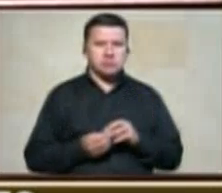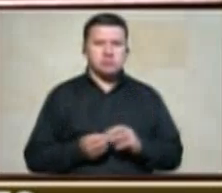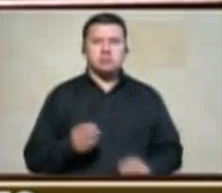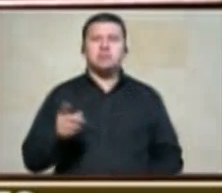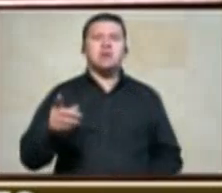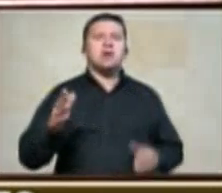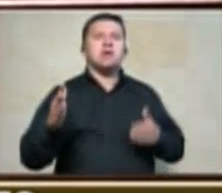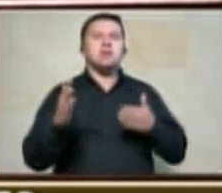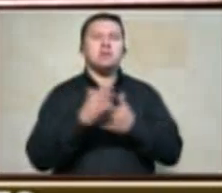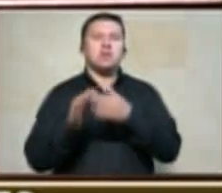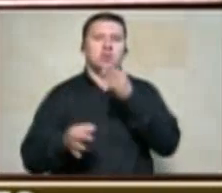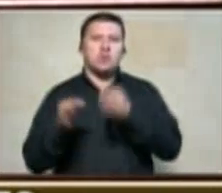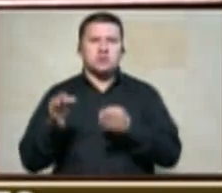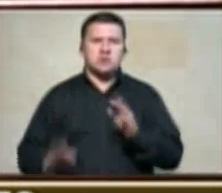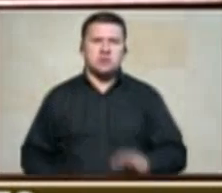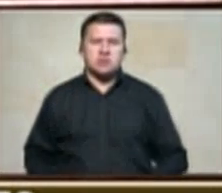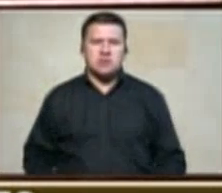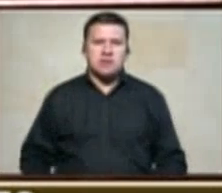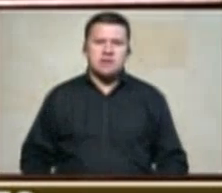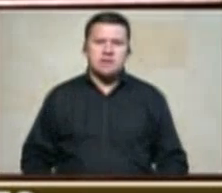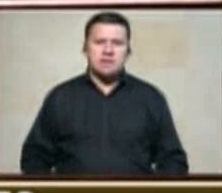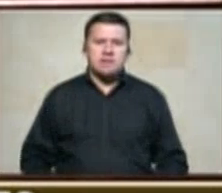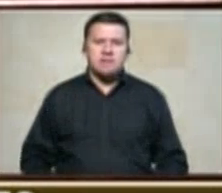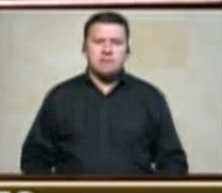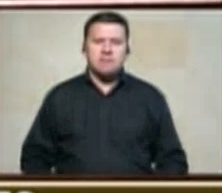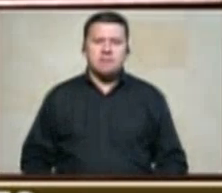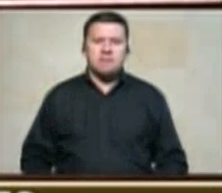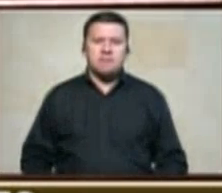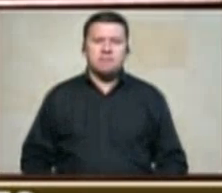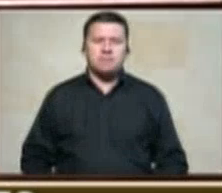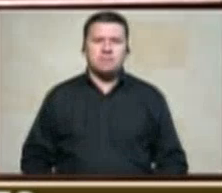los denuncian penalmente.